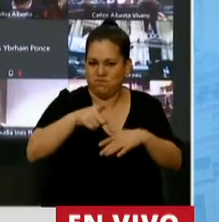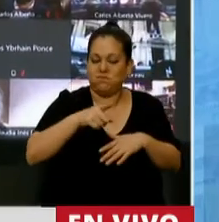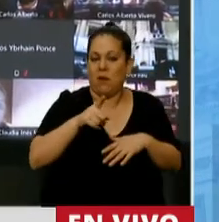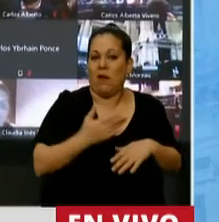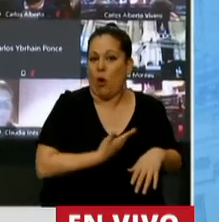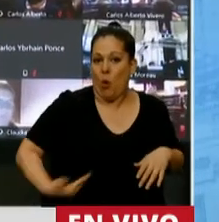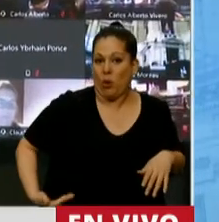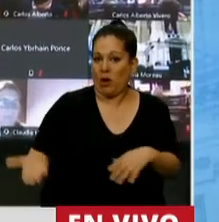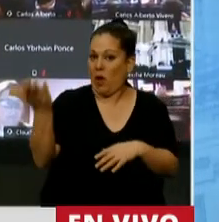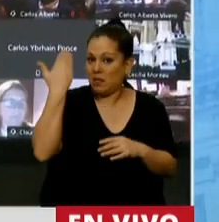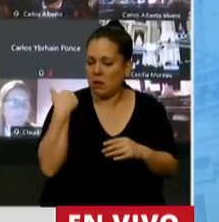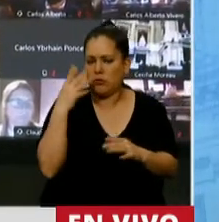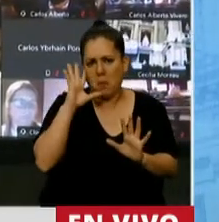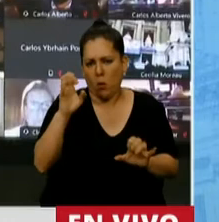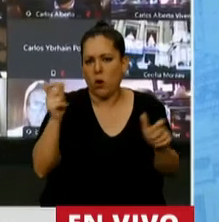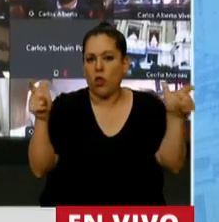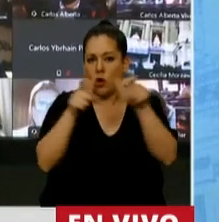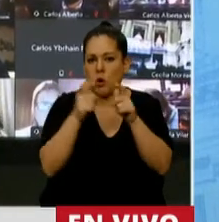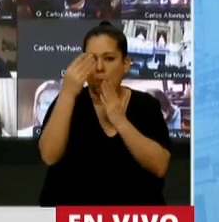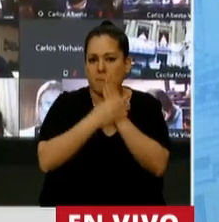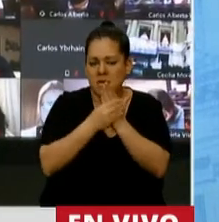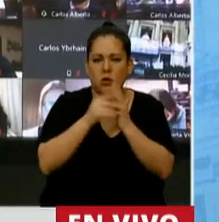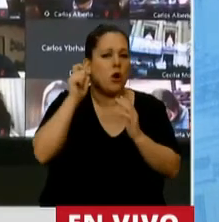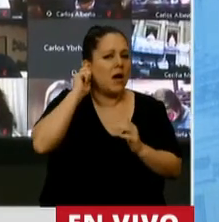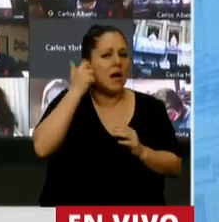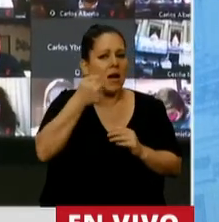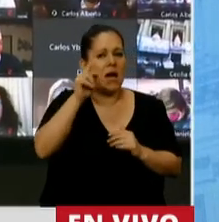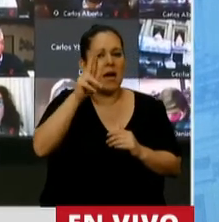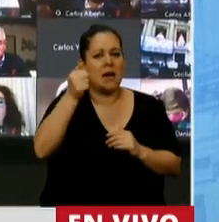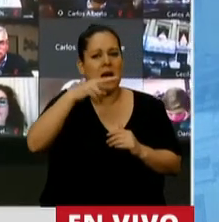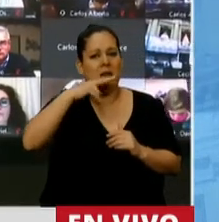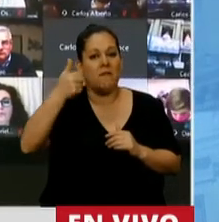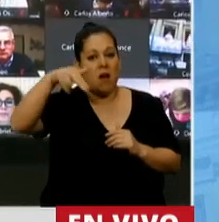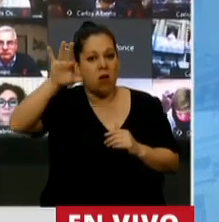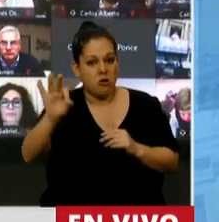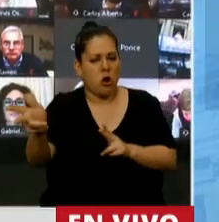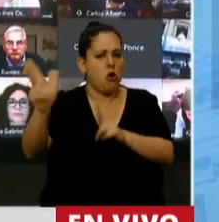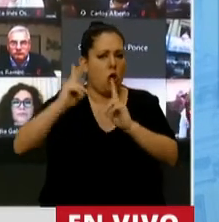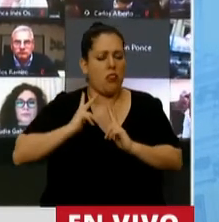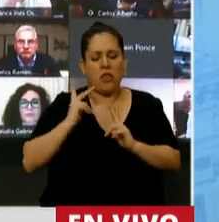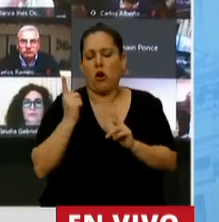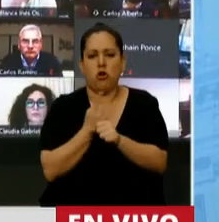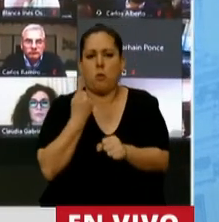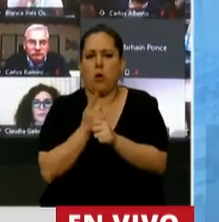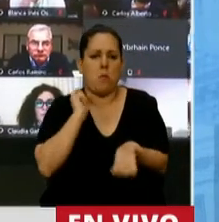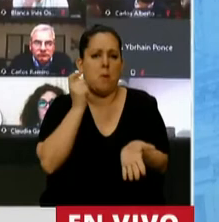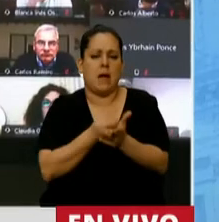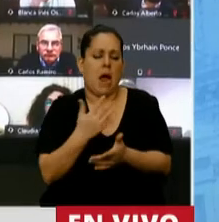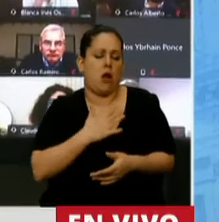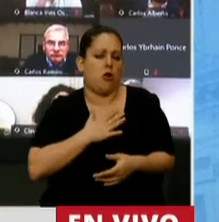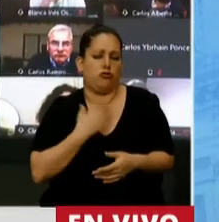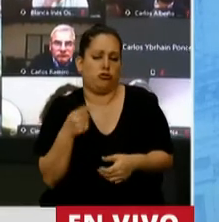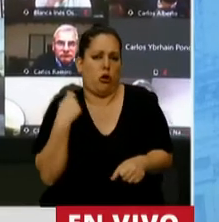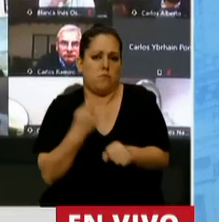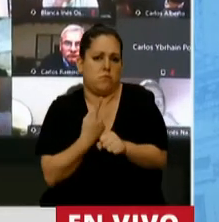gobierno anterior, recuerdo en una reunión con el ministro Garabano, nos dijo, esto no lo vamos a pagar nosotros porque